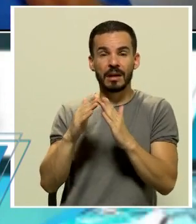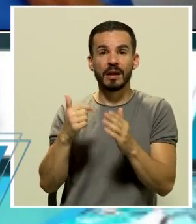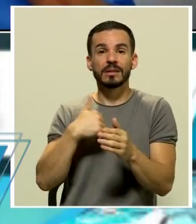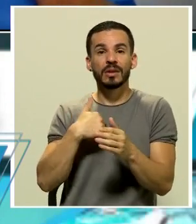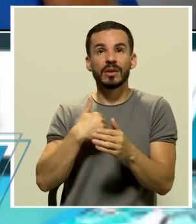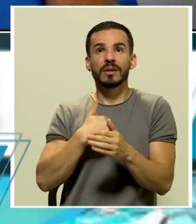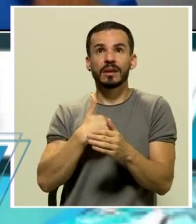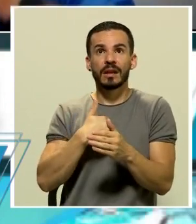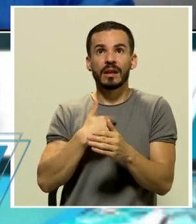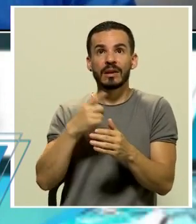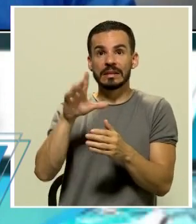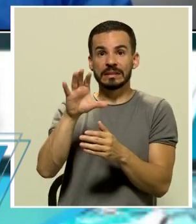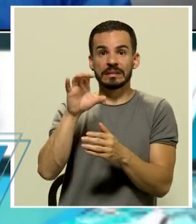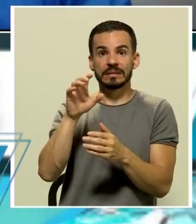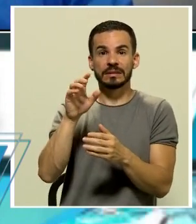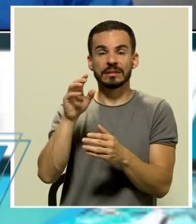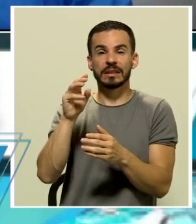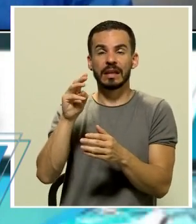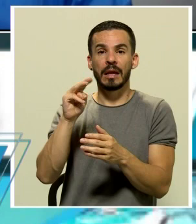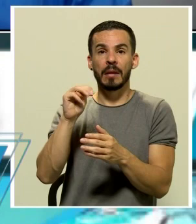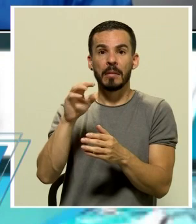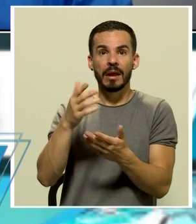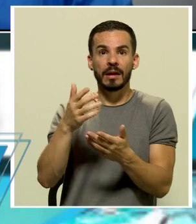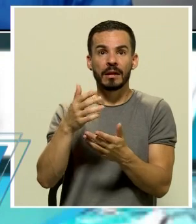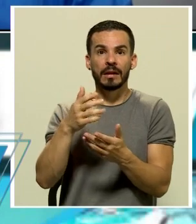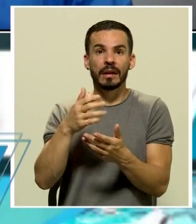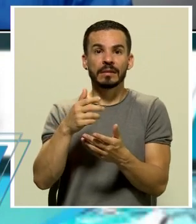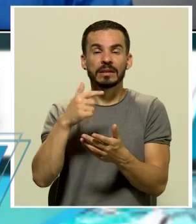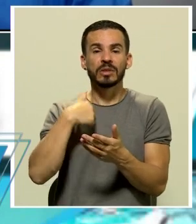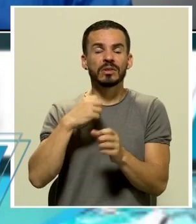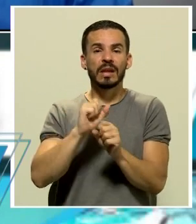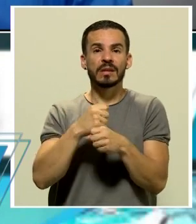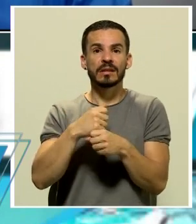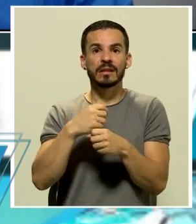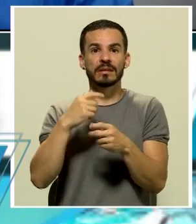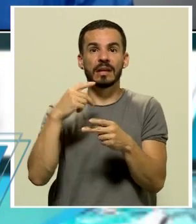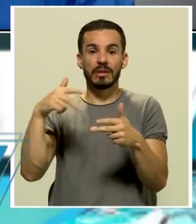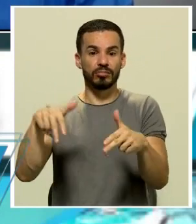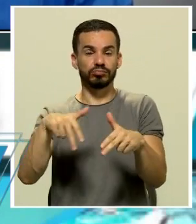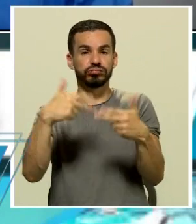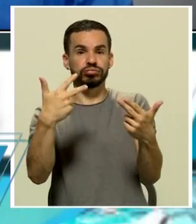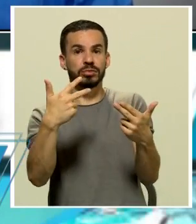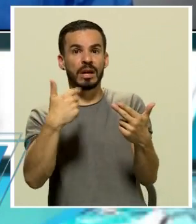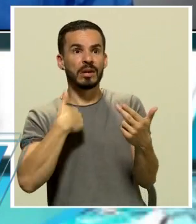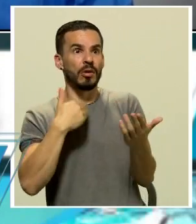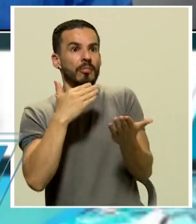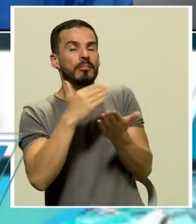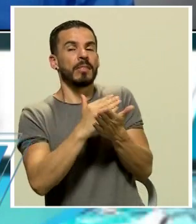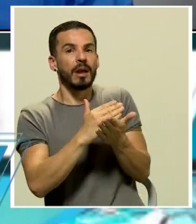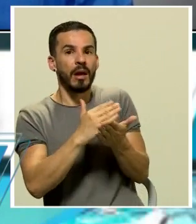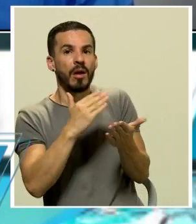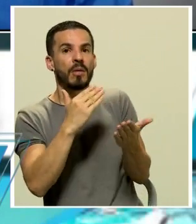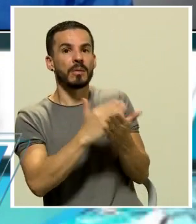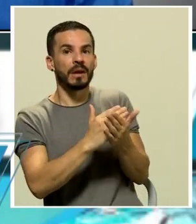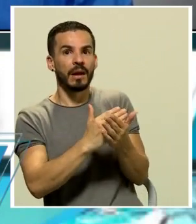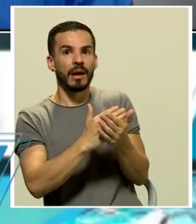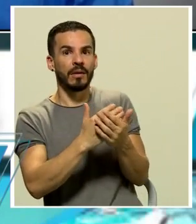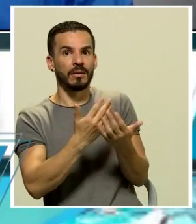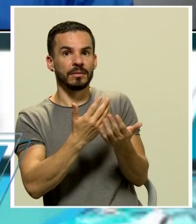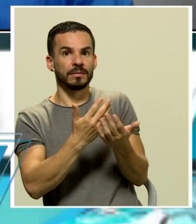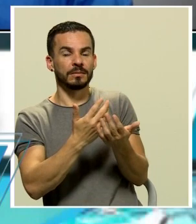tengo 100 megas y he estado haciendo teleconferencias y me quedo pegado, me